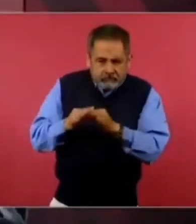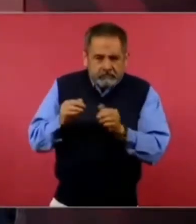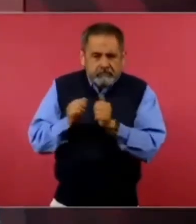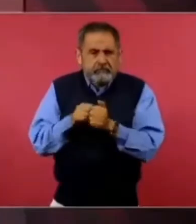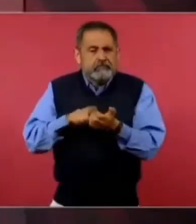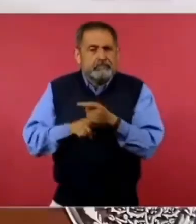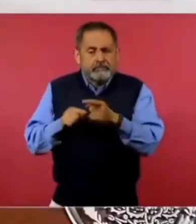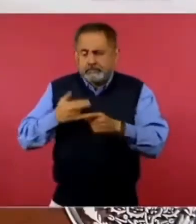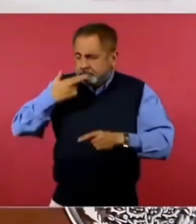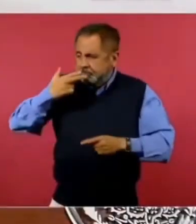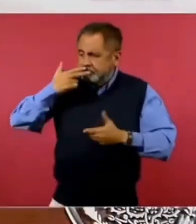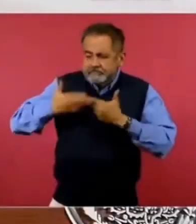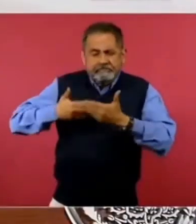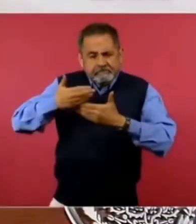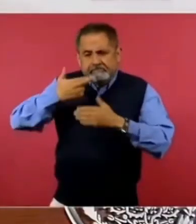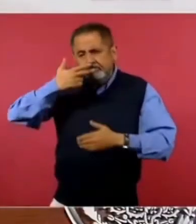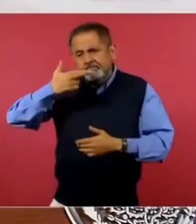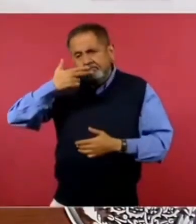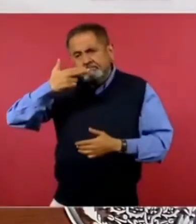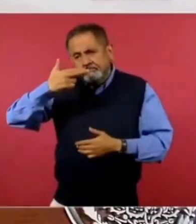vez mejores.